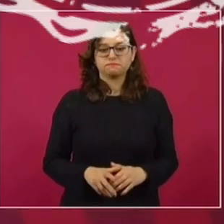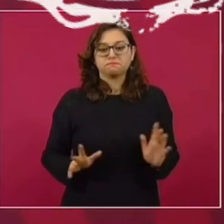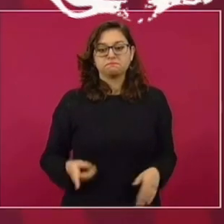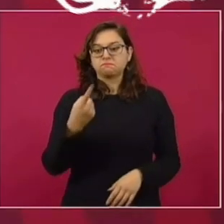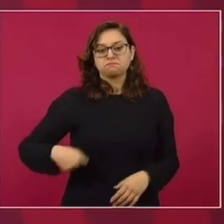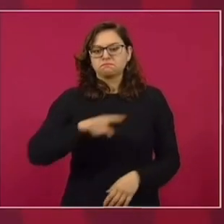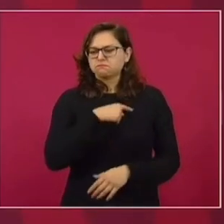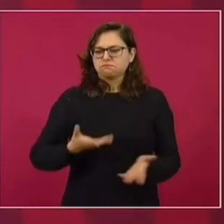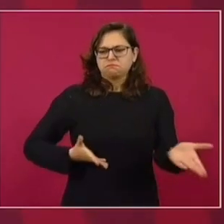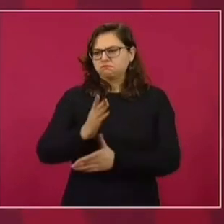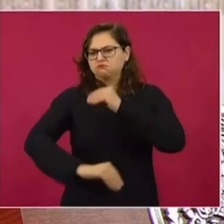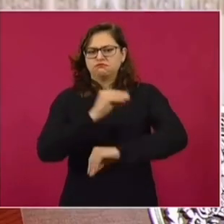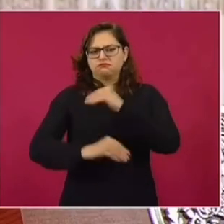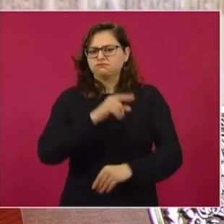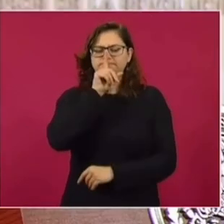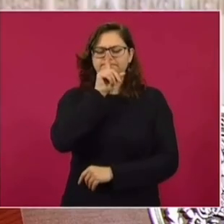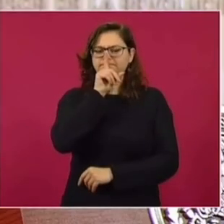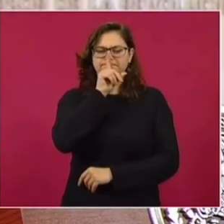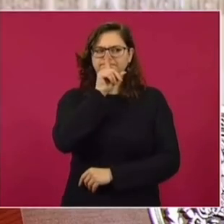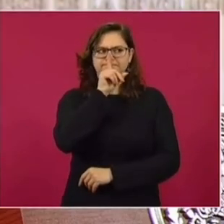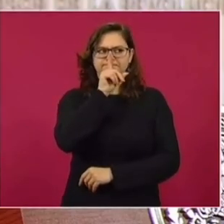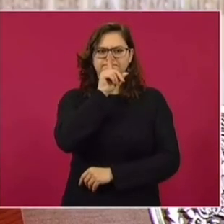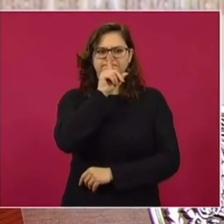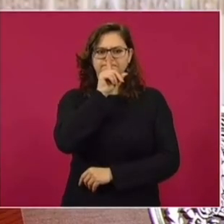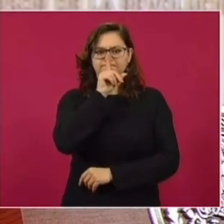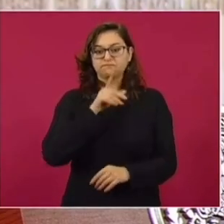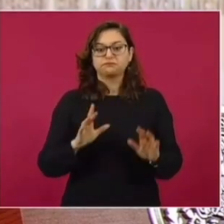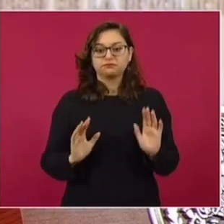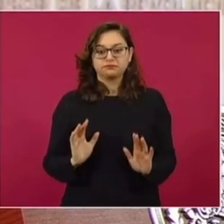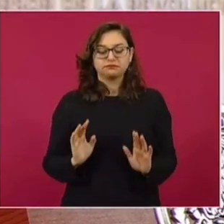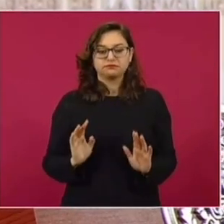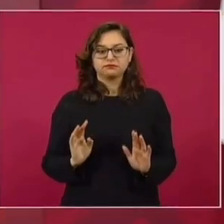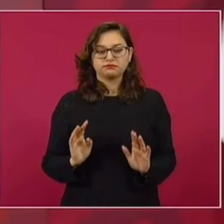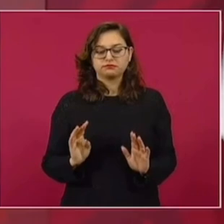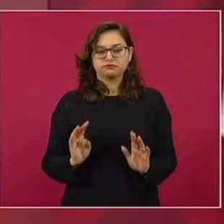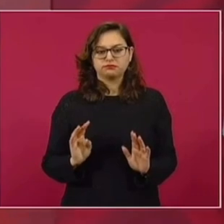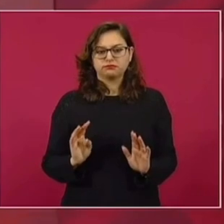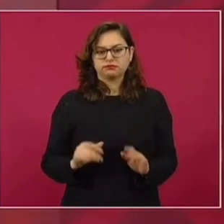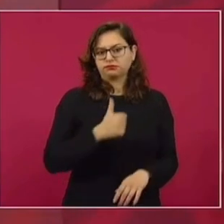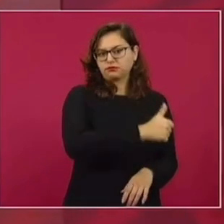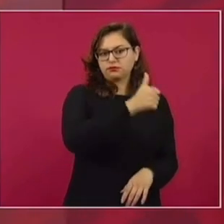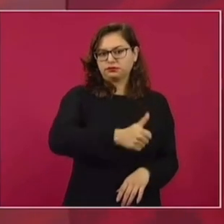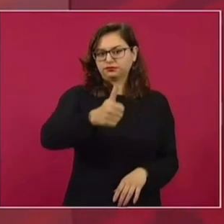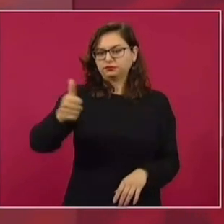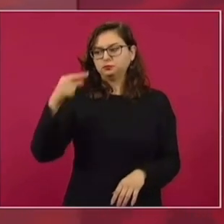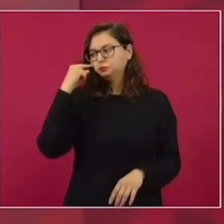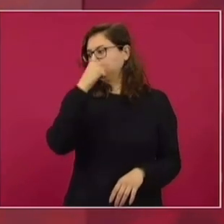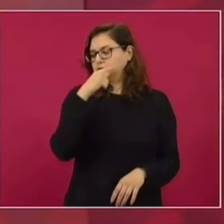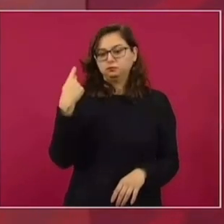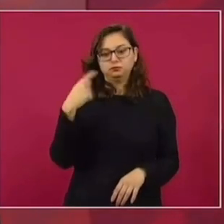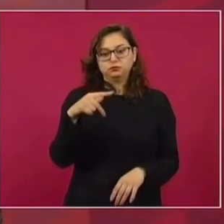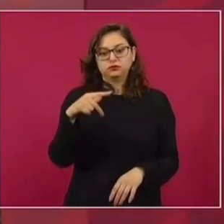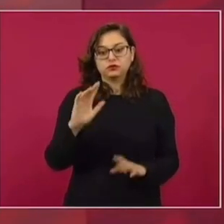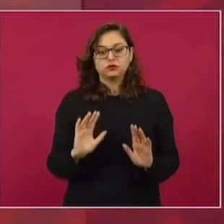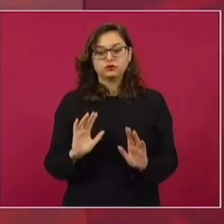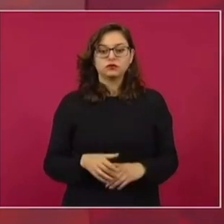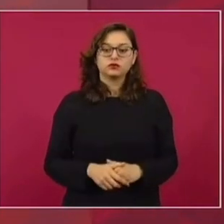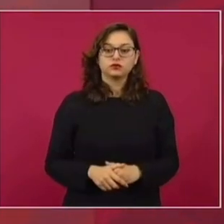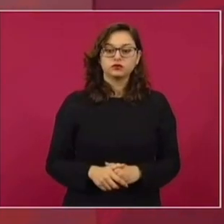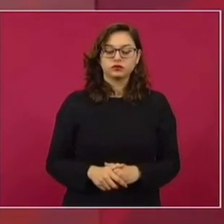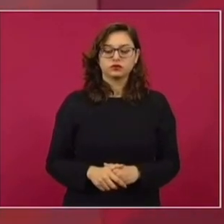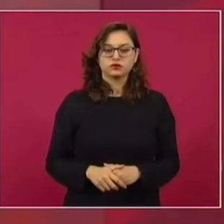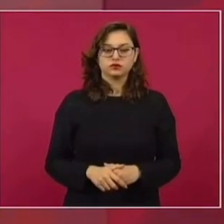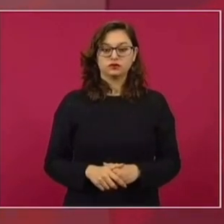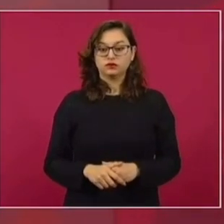Nosotros no nos vamos a pelear. Que cada quien haga su juicio, que